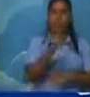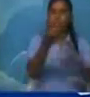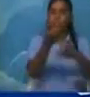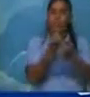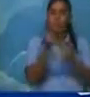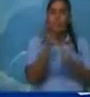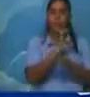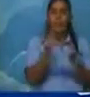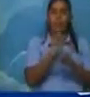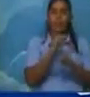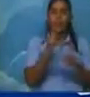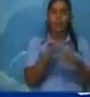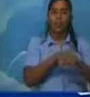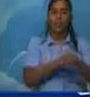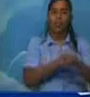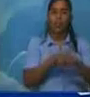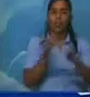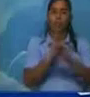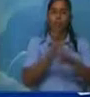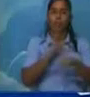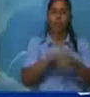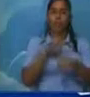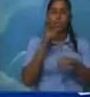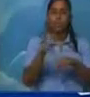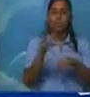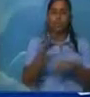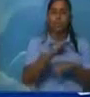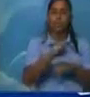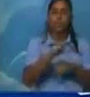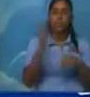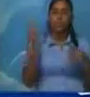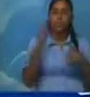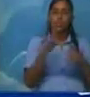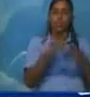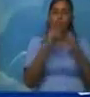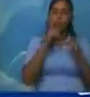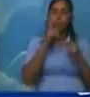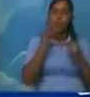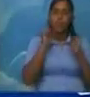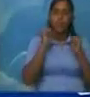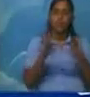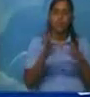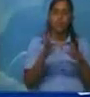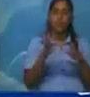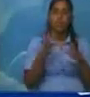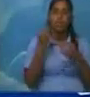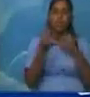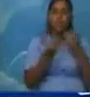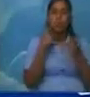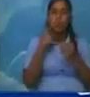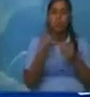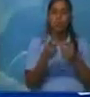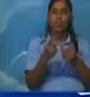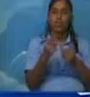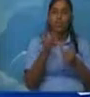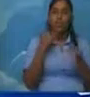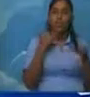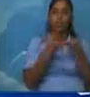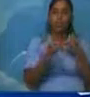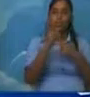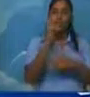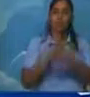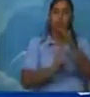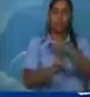vaya a poner ese reloj encima porque usted se está trayendo la maldición y Cómo dice el último